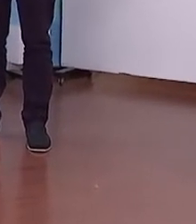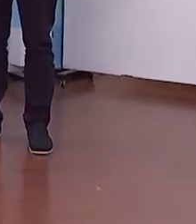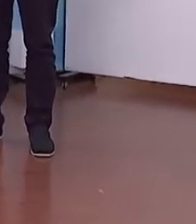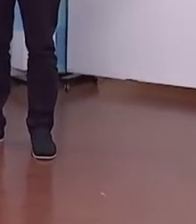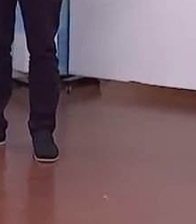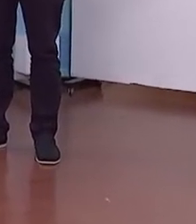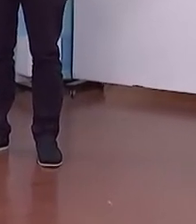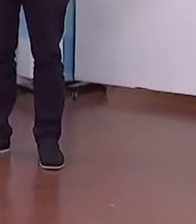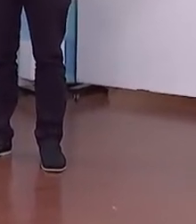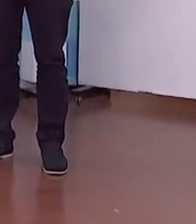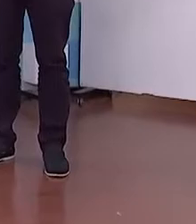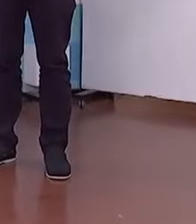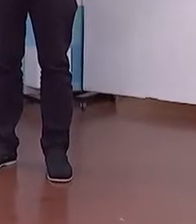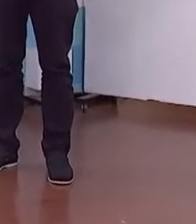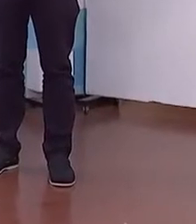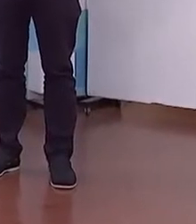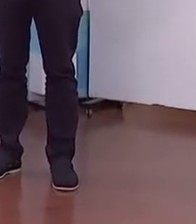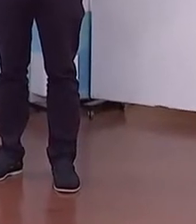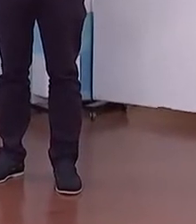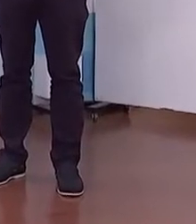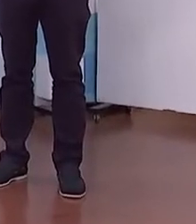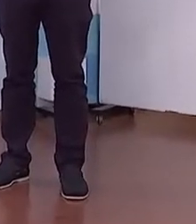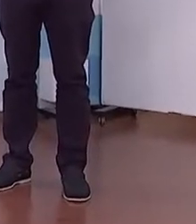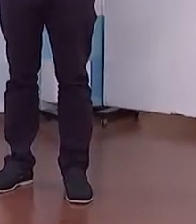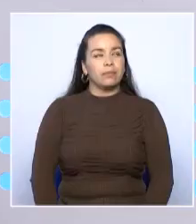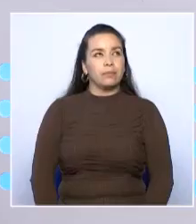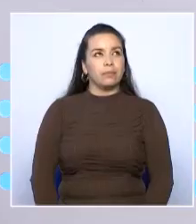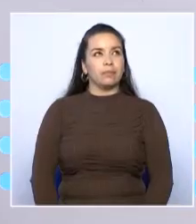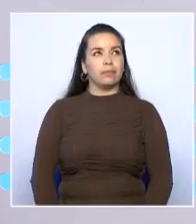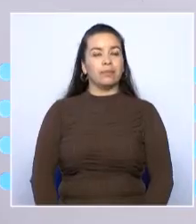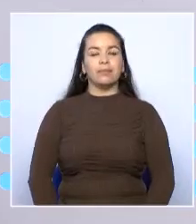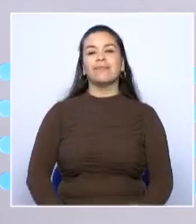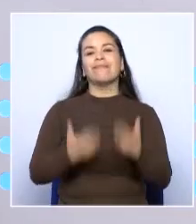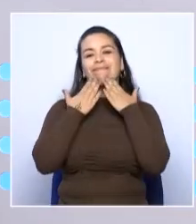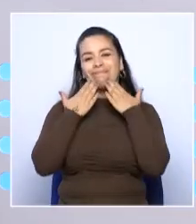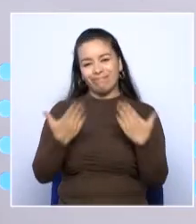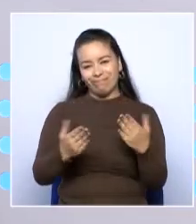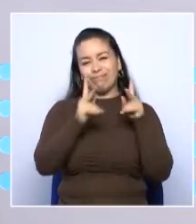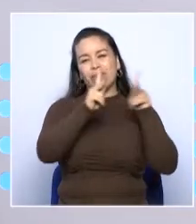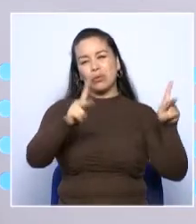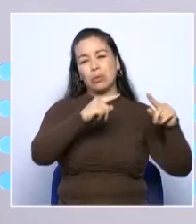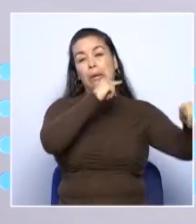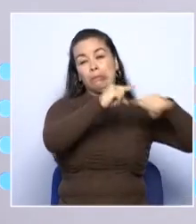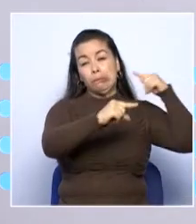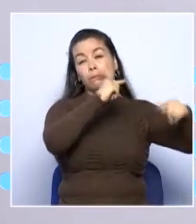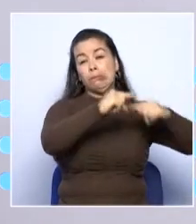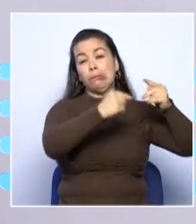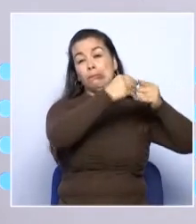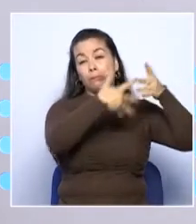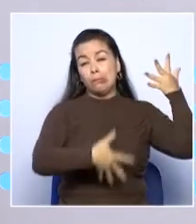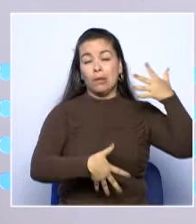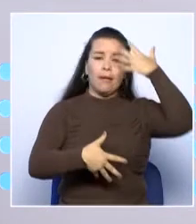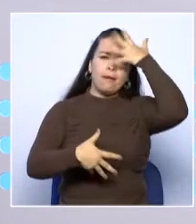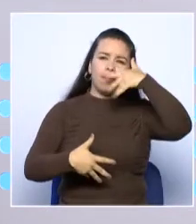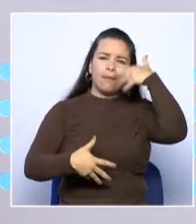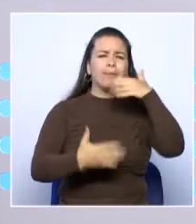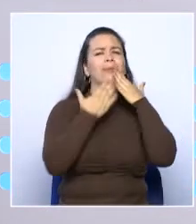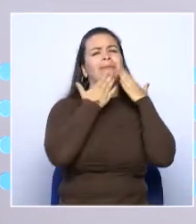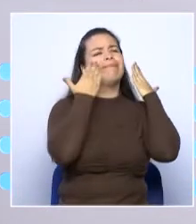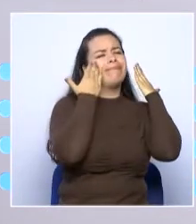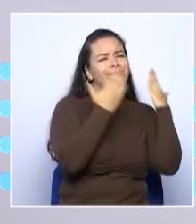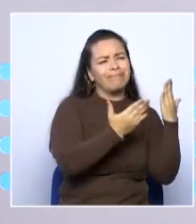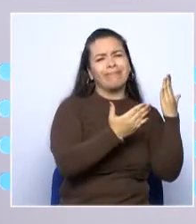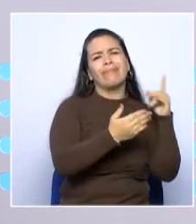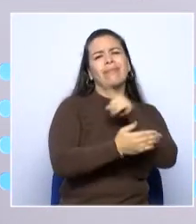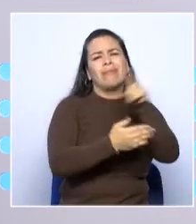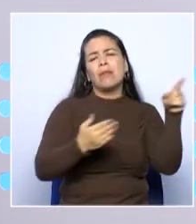Bueno, yo quiero agradecerle a tantas personas que nos están preguntando en este momento por Facebook y todos los agradecimientos que nos